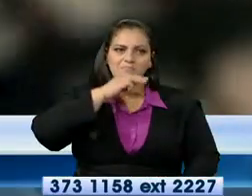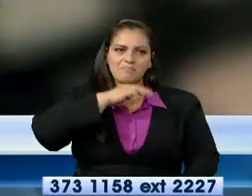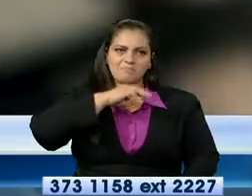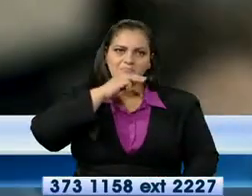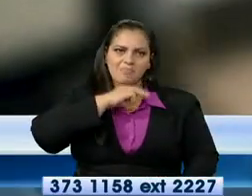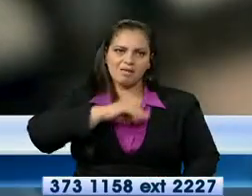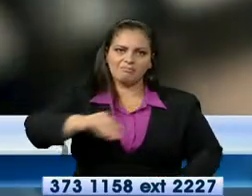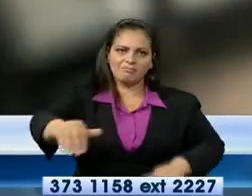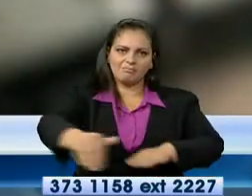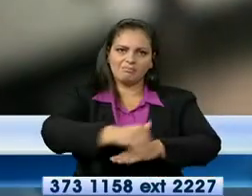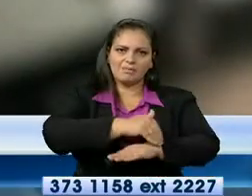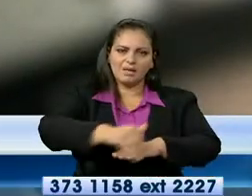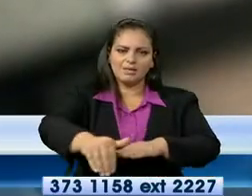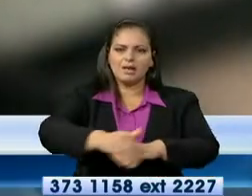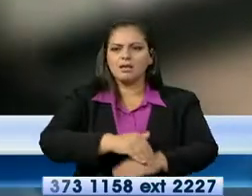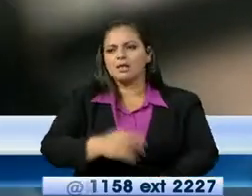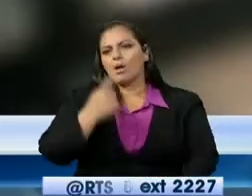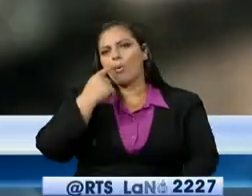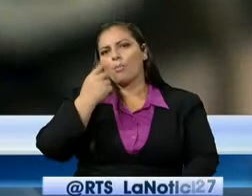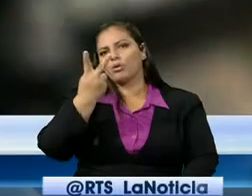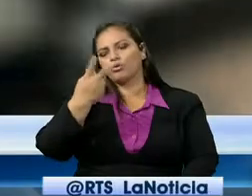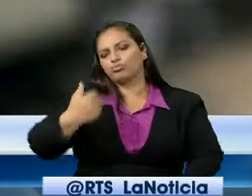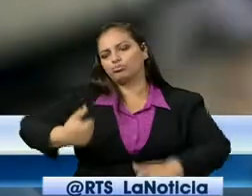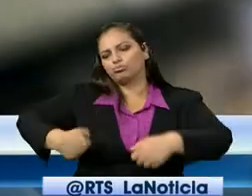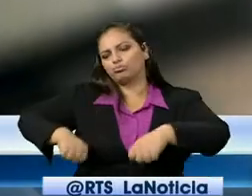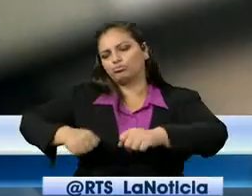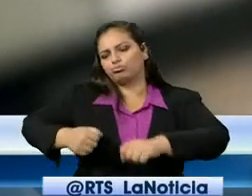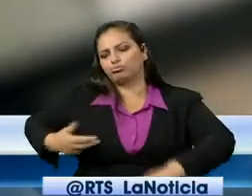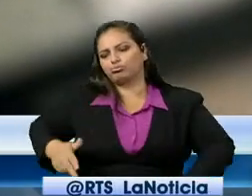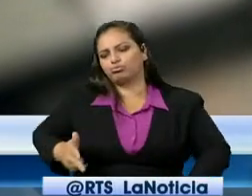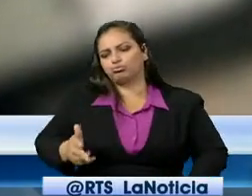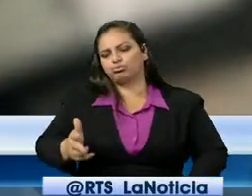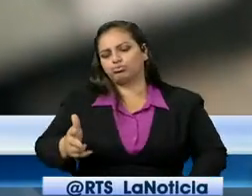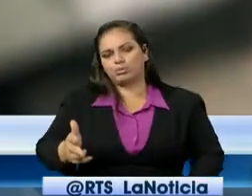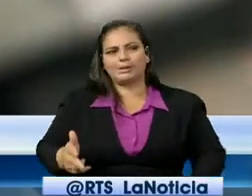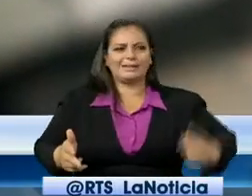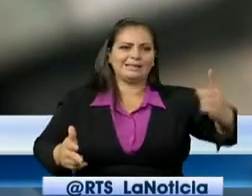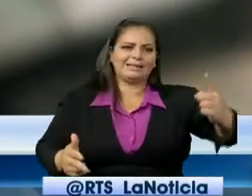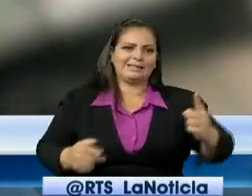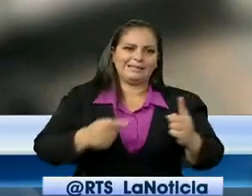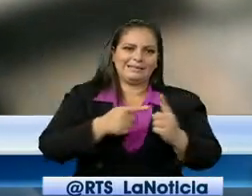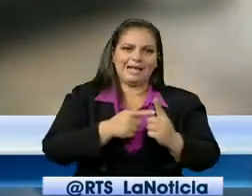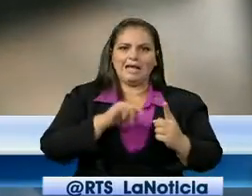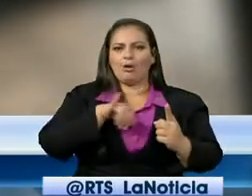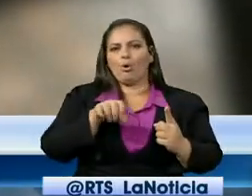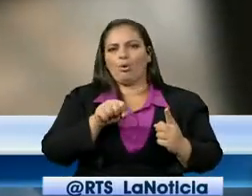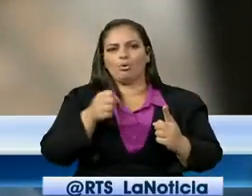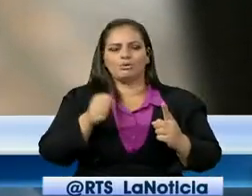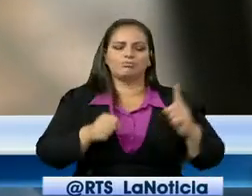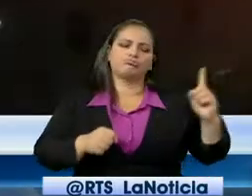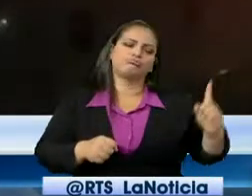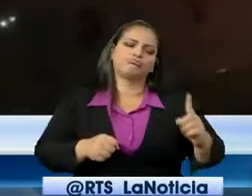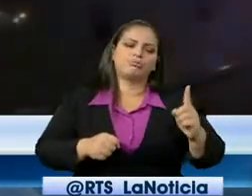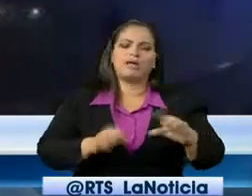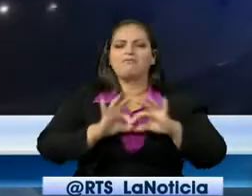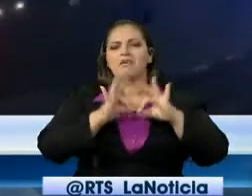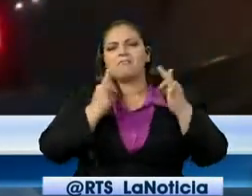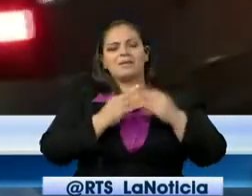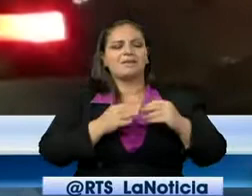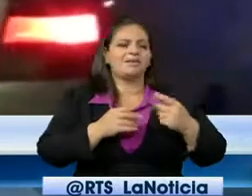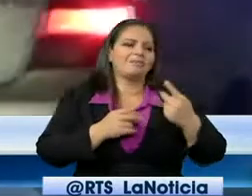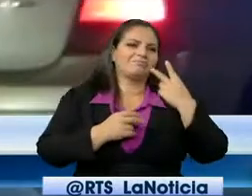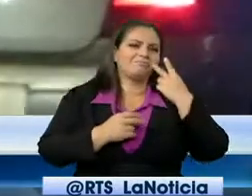en una motocicleta, habían victimado delante de los familiares al ciudadano José López. Los allanamientos